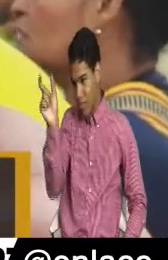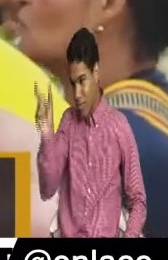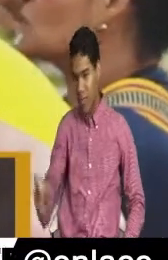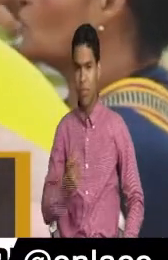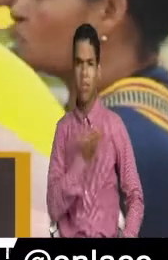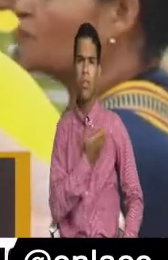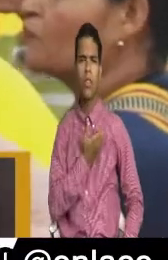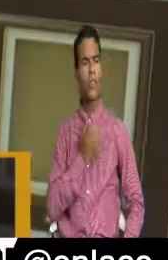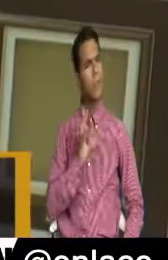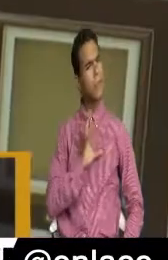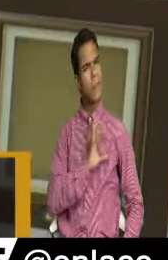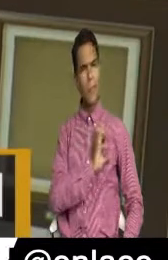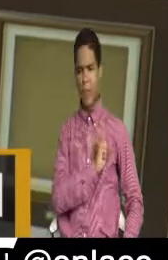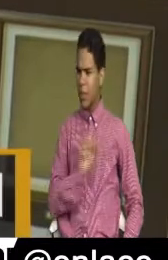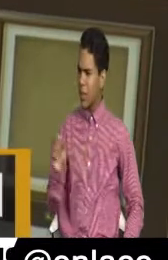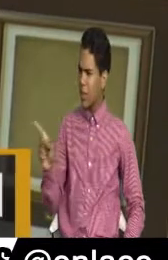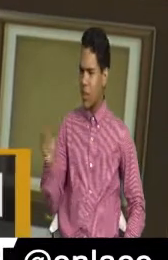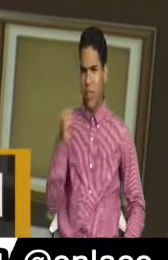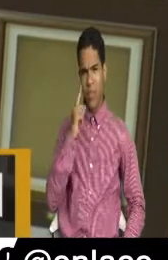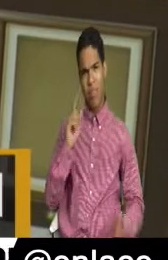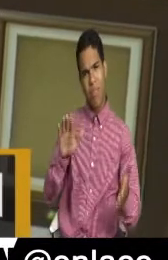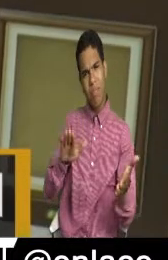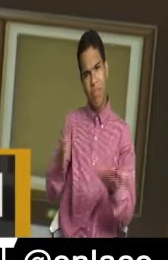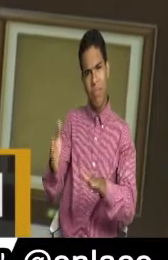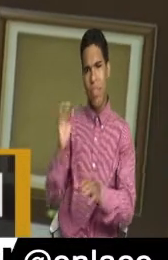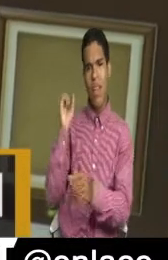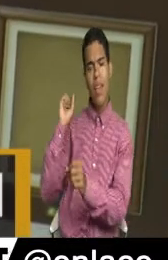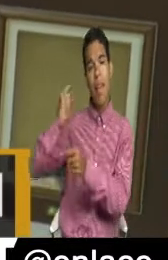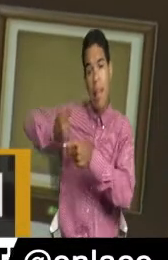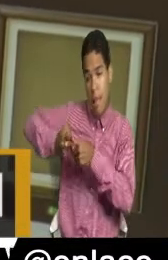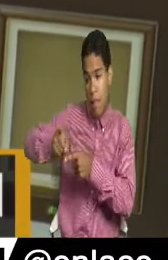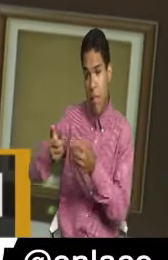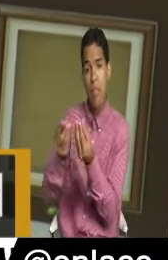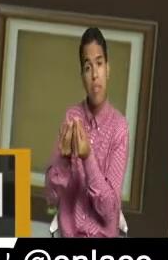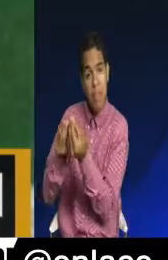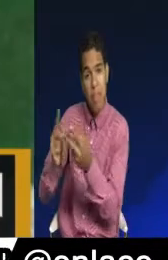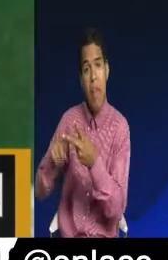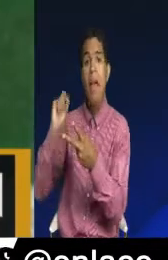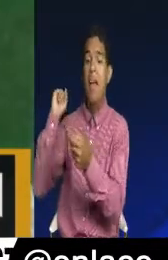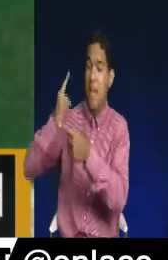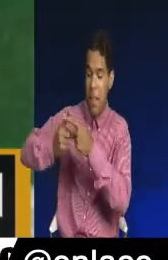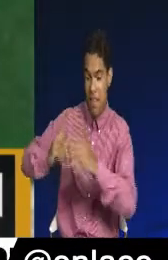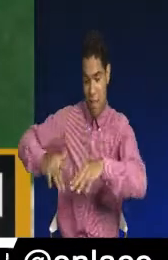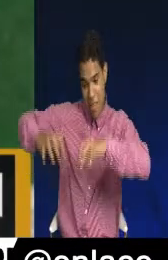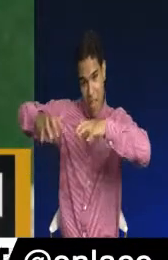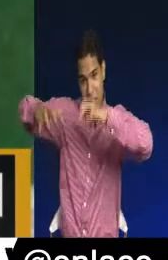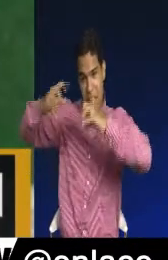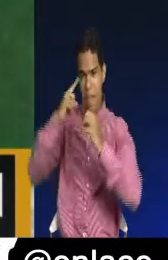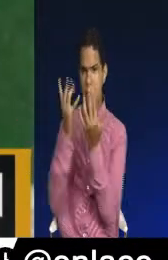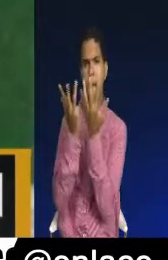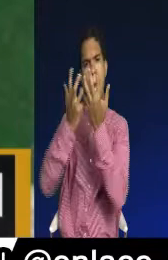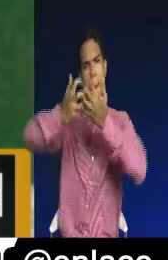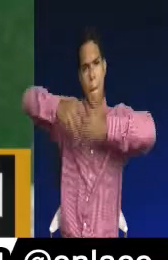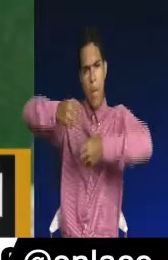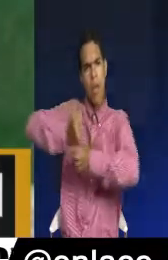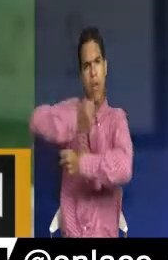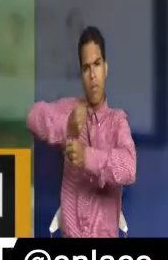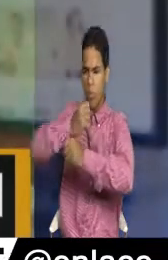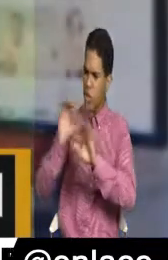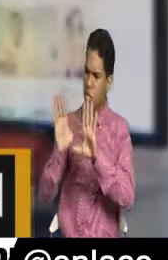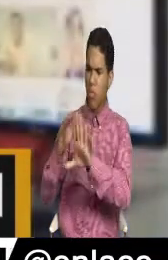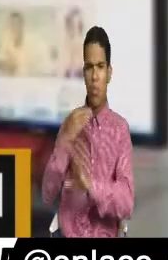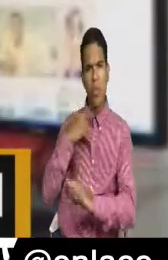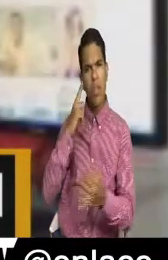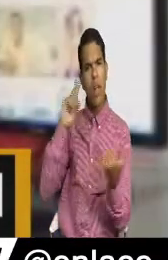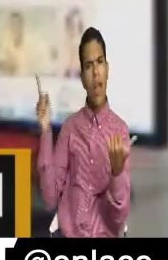el deceso del también ex senador de la República y empresario radial Alfonso Erhaz, a quien reconoció como un hombre ejemplar por su